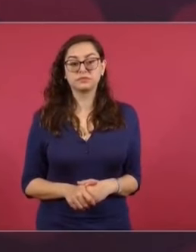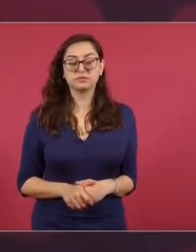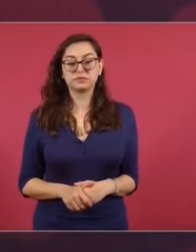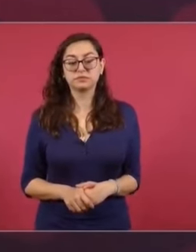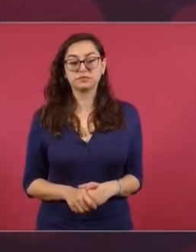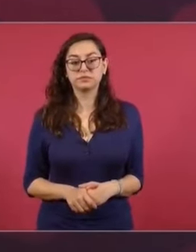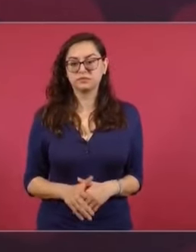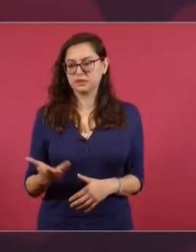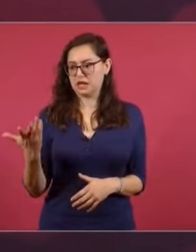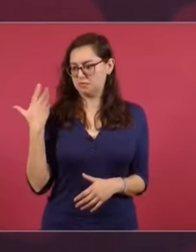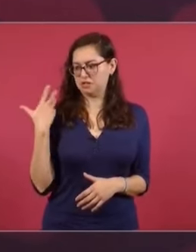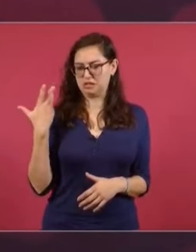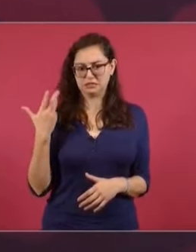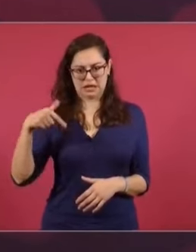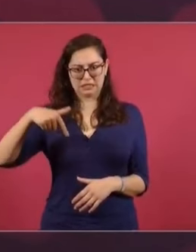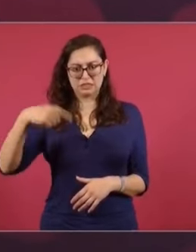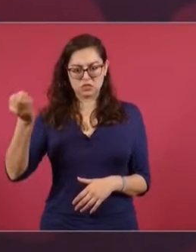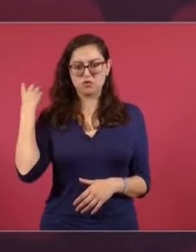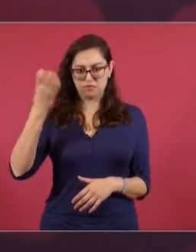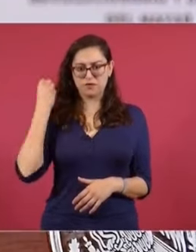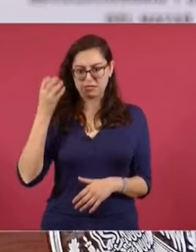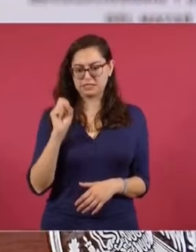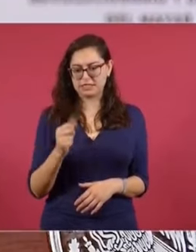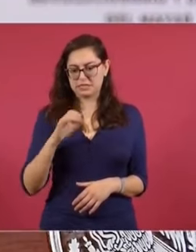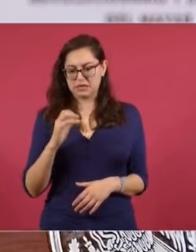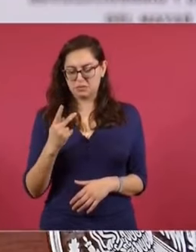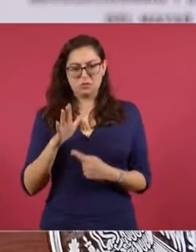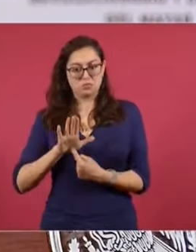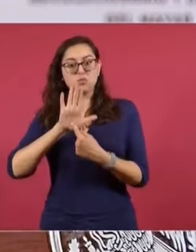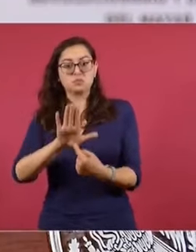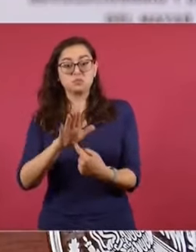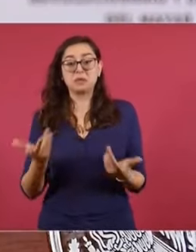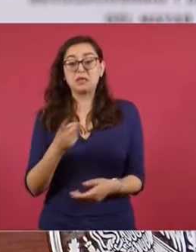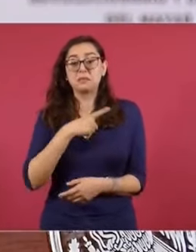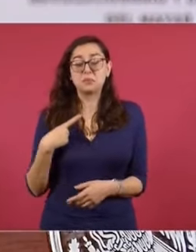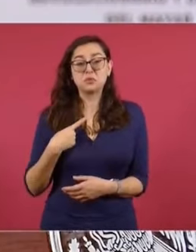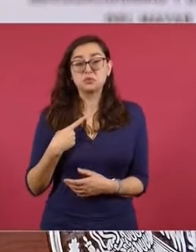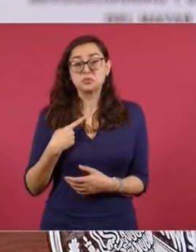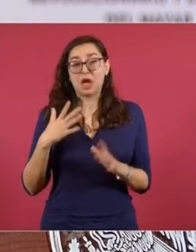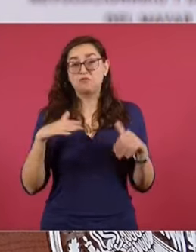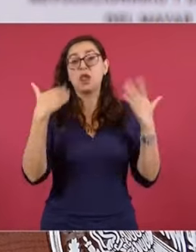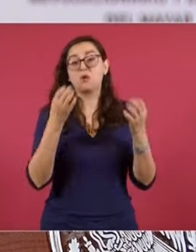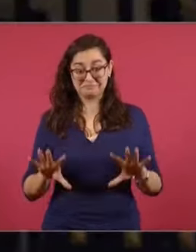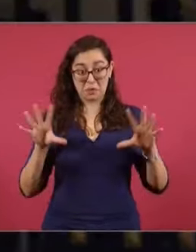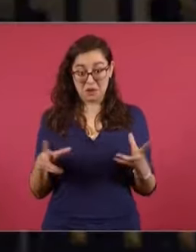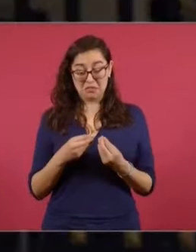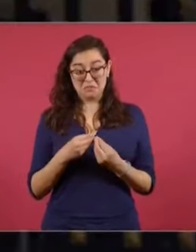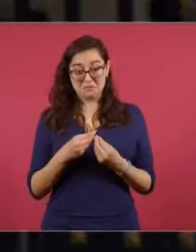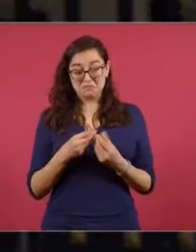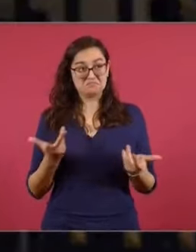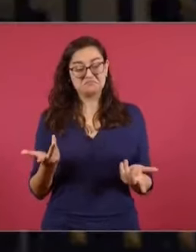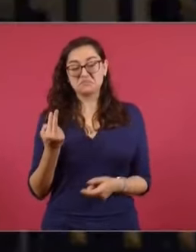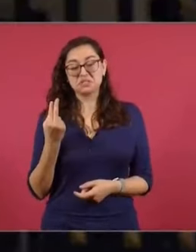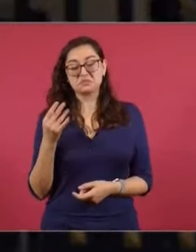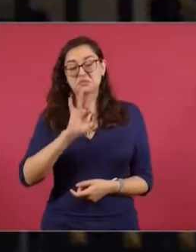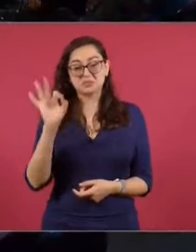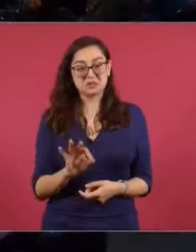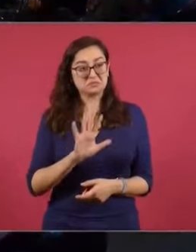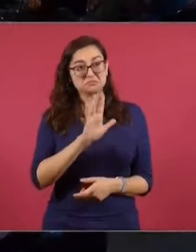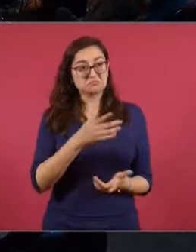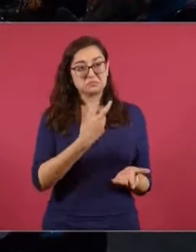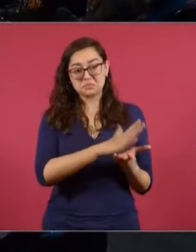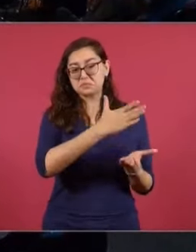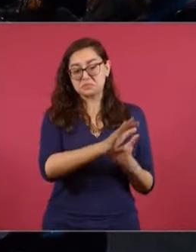vinieron los expertos especialistas nuestros de Hacienda y hablan del 25% de deuda extranjera. Y tenemos